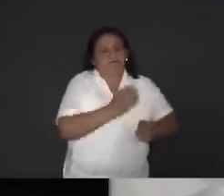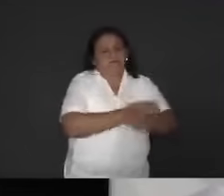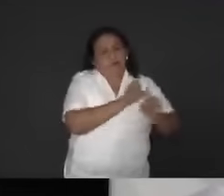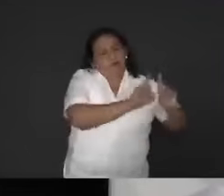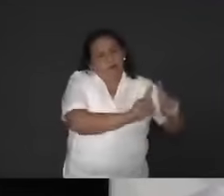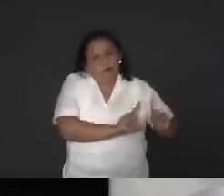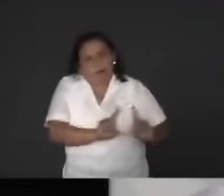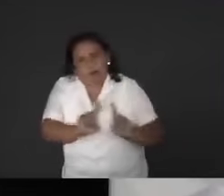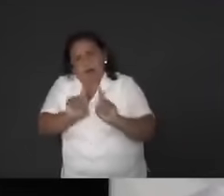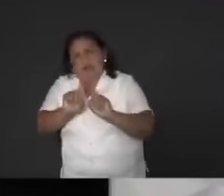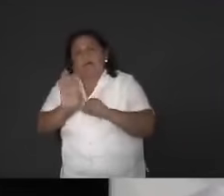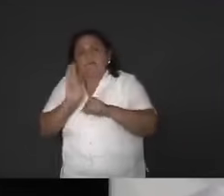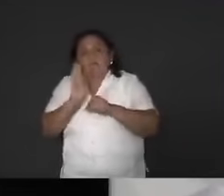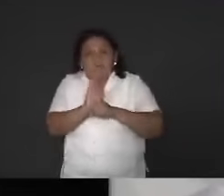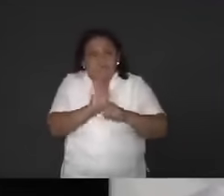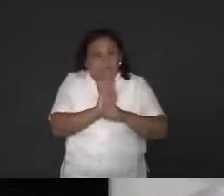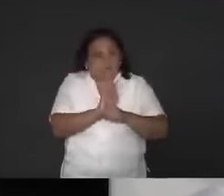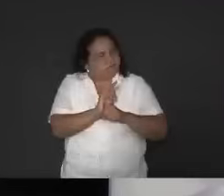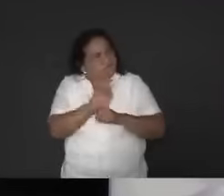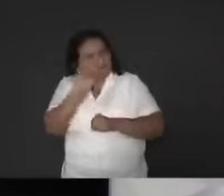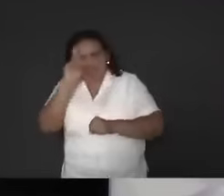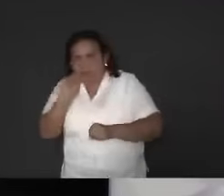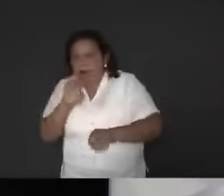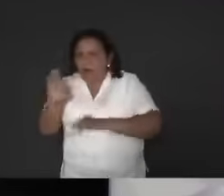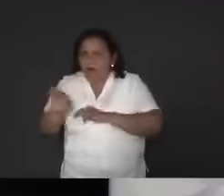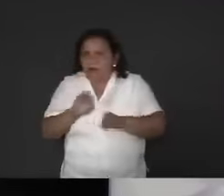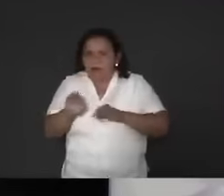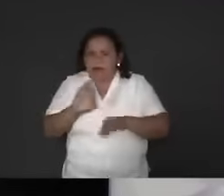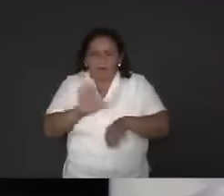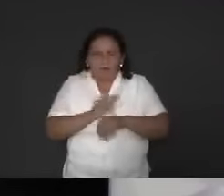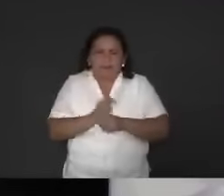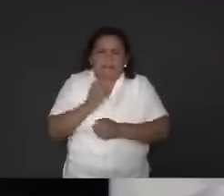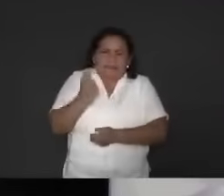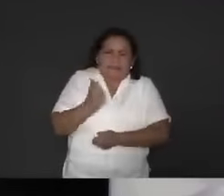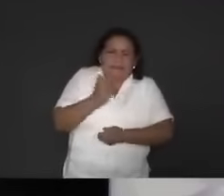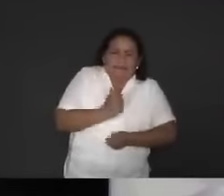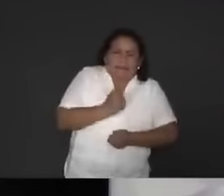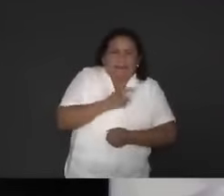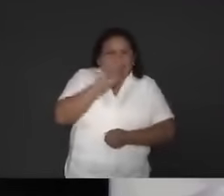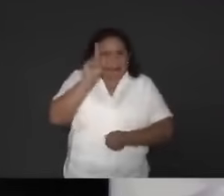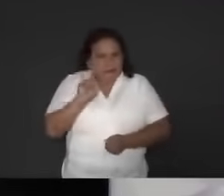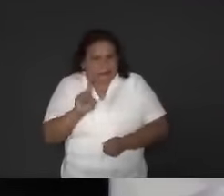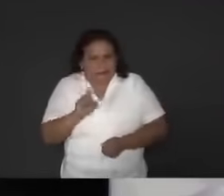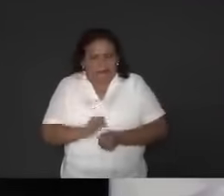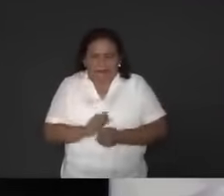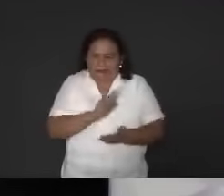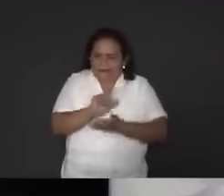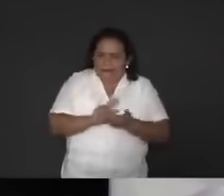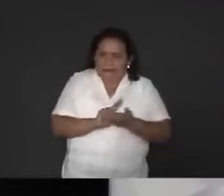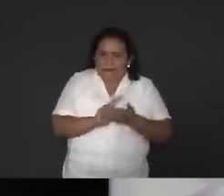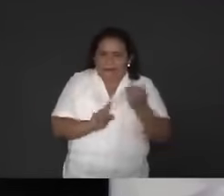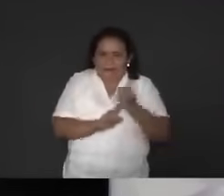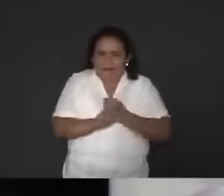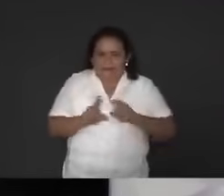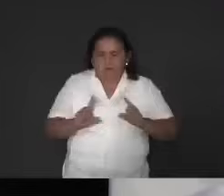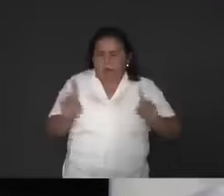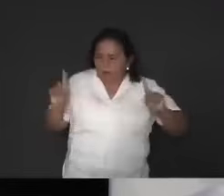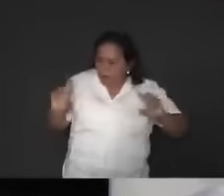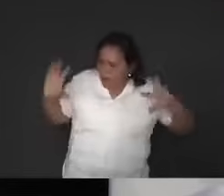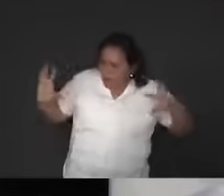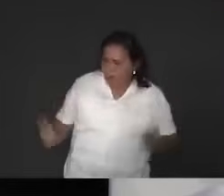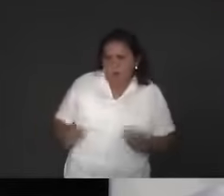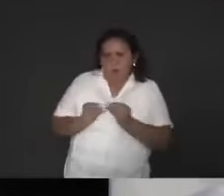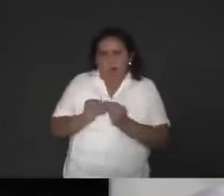a proteger. Nunca más un trabajo tortuoso por lograr una pensión alimenticia producto de un litigio. Aquí, juntas y